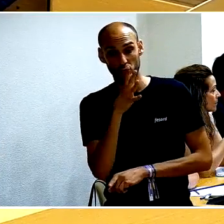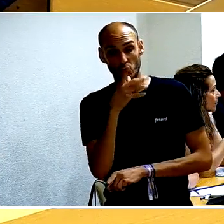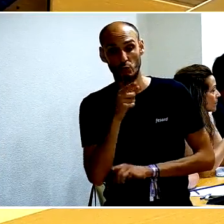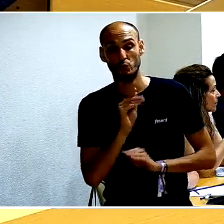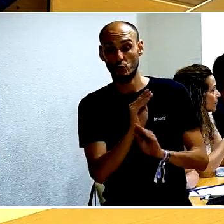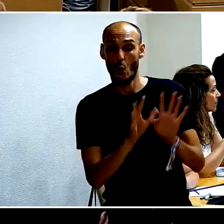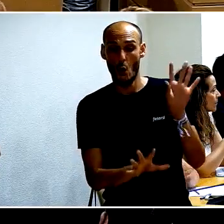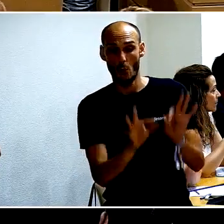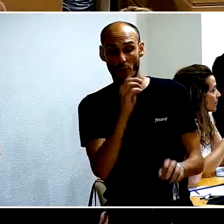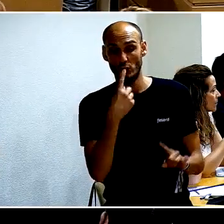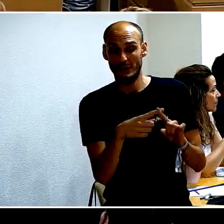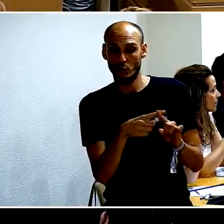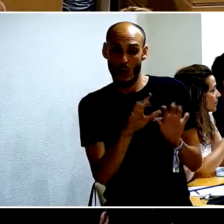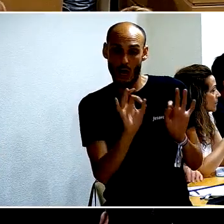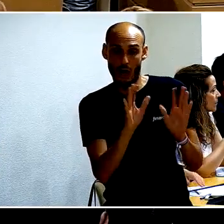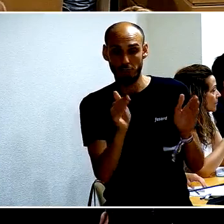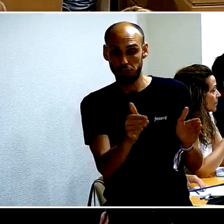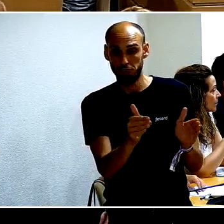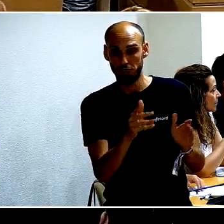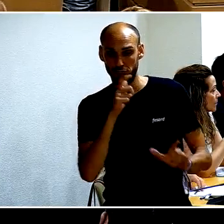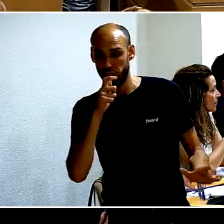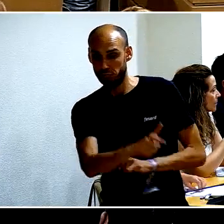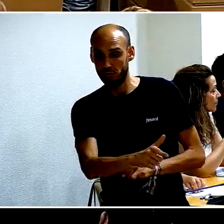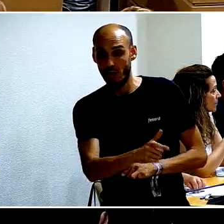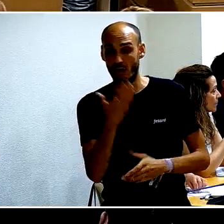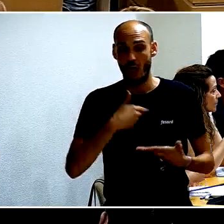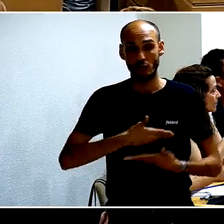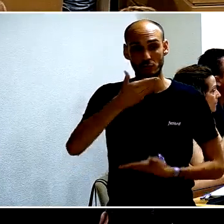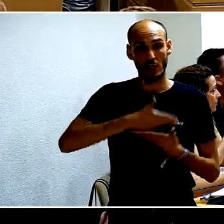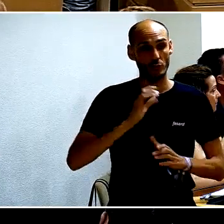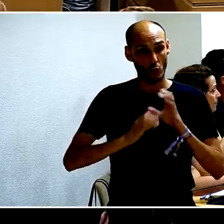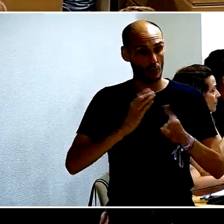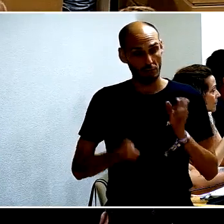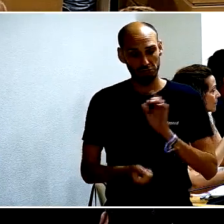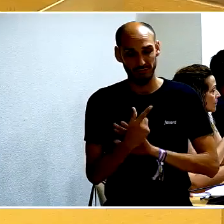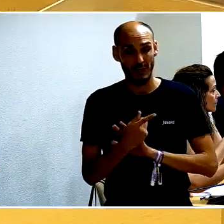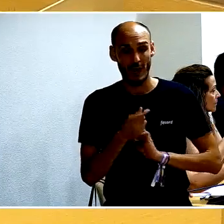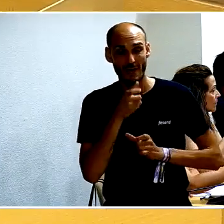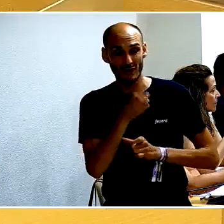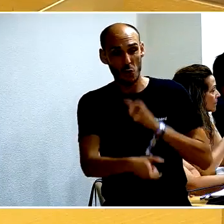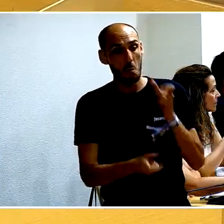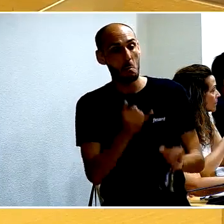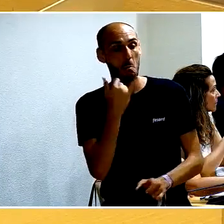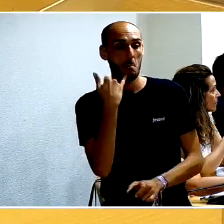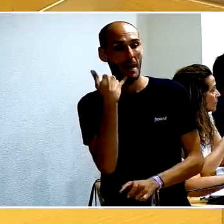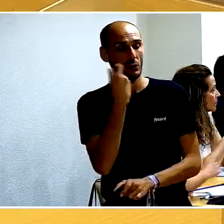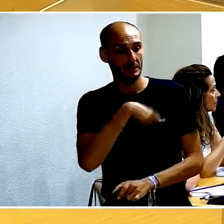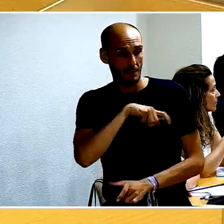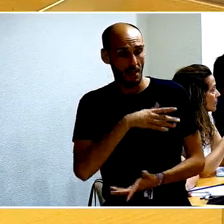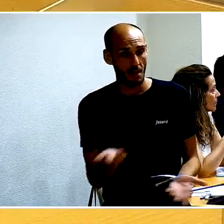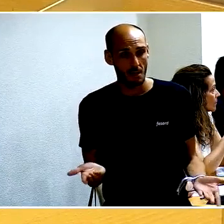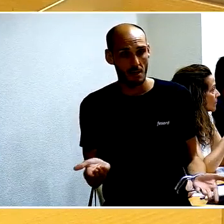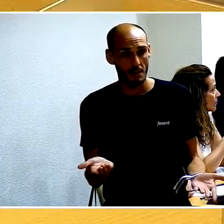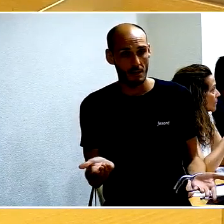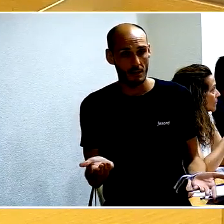sexual concreta y determinada. Había salido en todos los medios de comunicación, le había llamado maricón de España. Luego fue